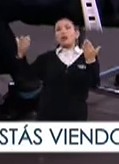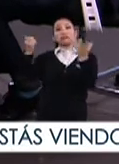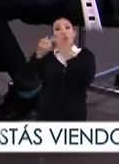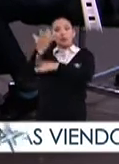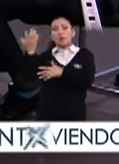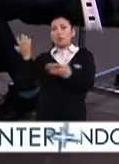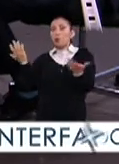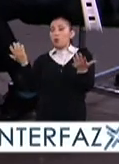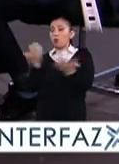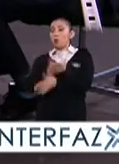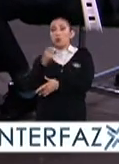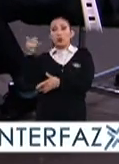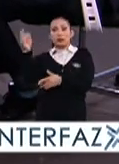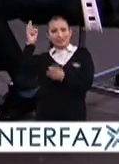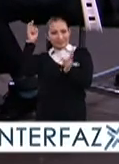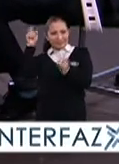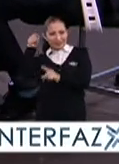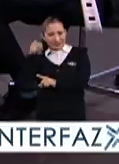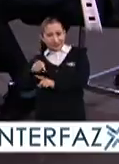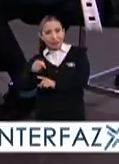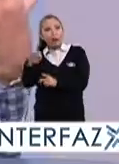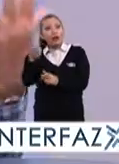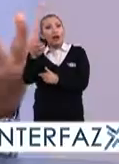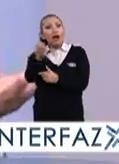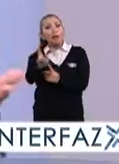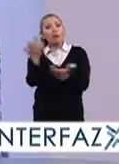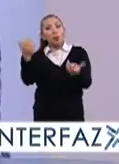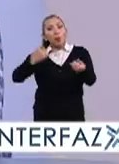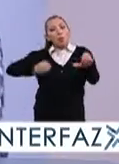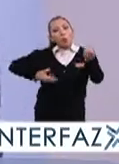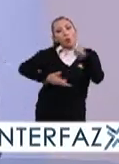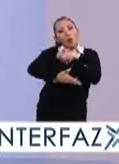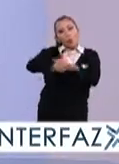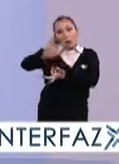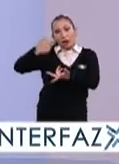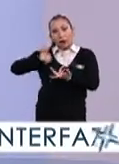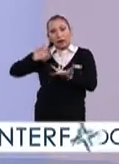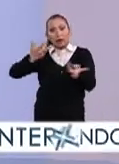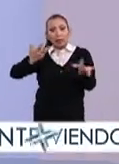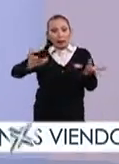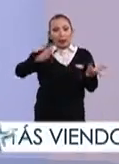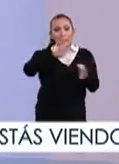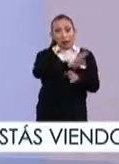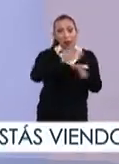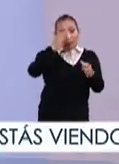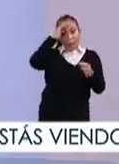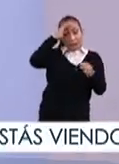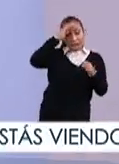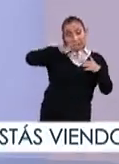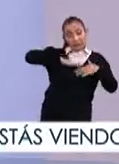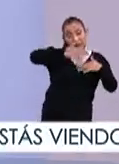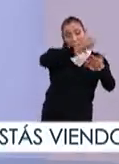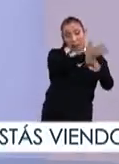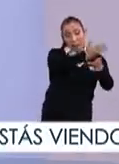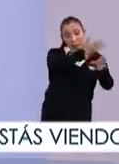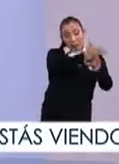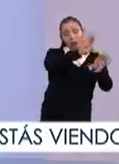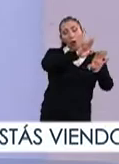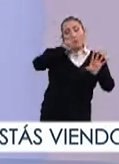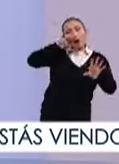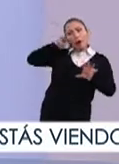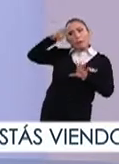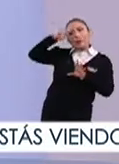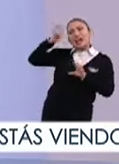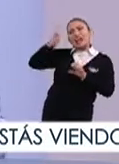nueva. Entonces, claro, en ese sentido, esto es un intercambio que tenemos entre nuestra manera de pensar en Estados Unidos, cómo se ve